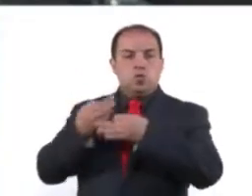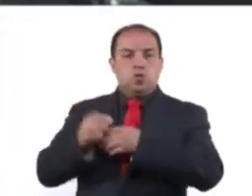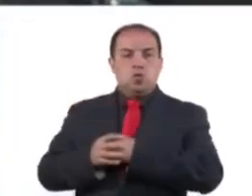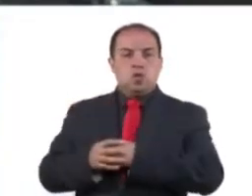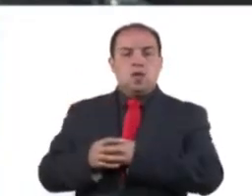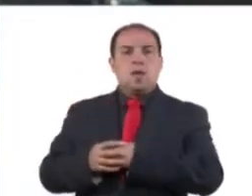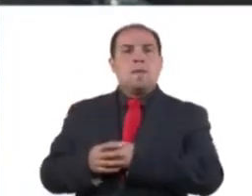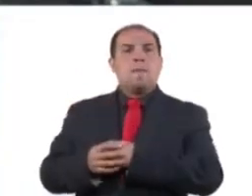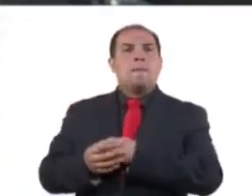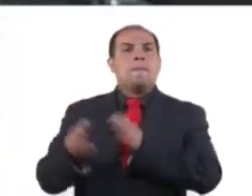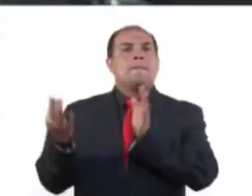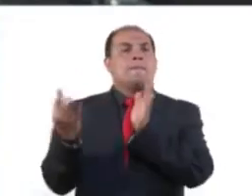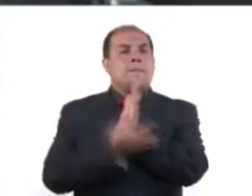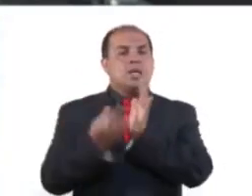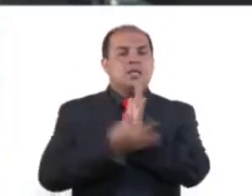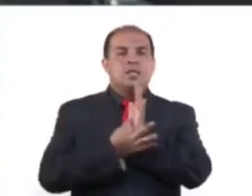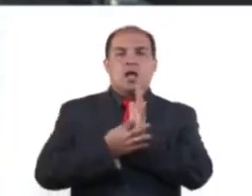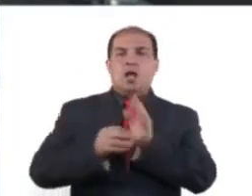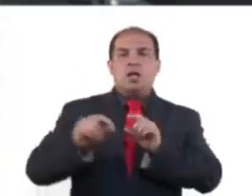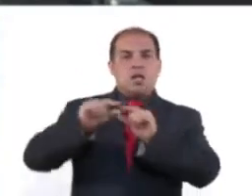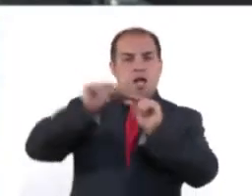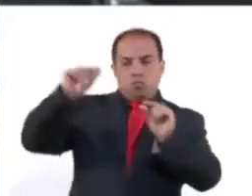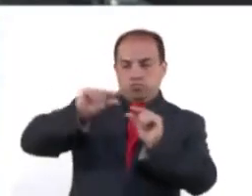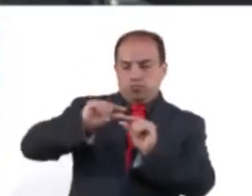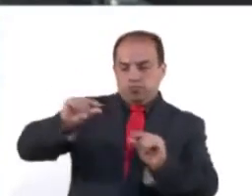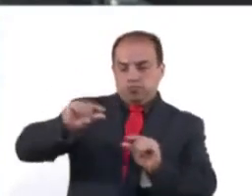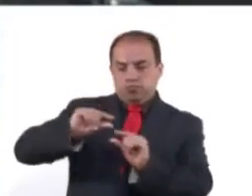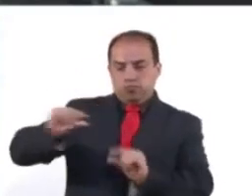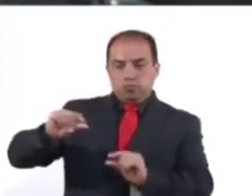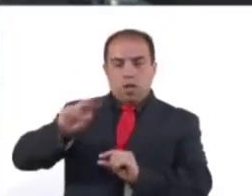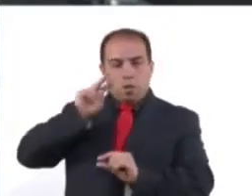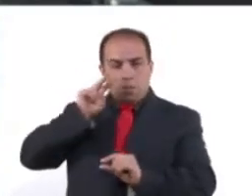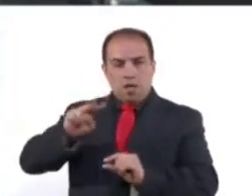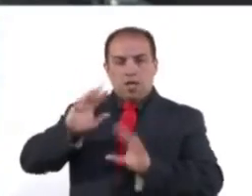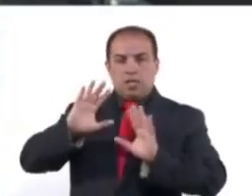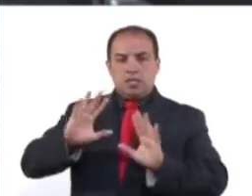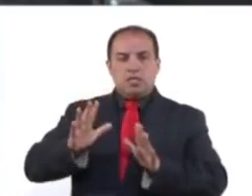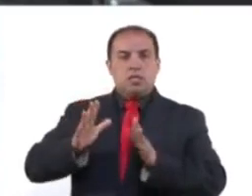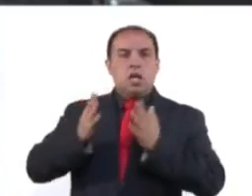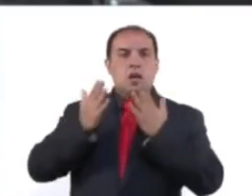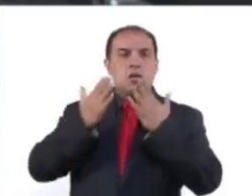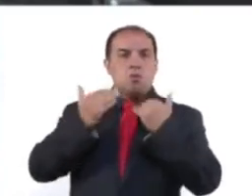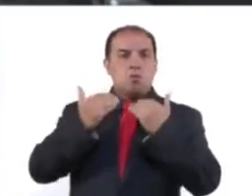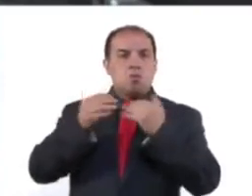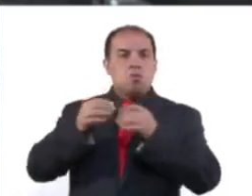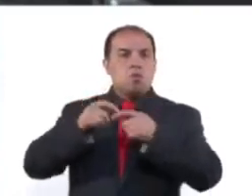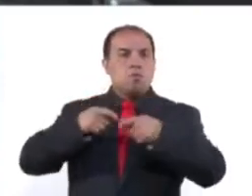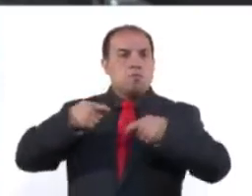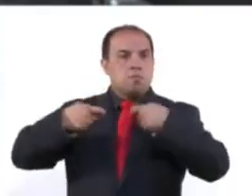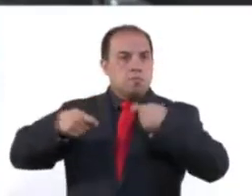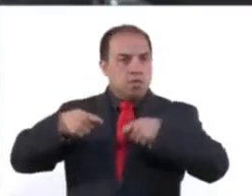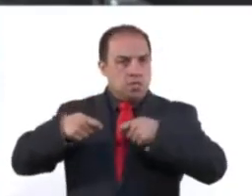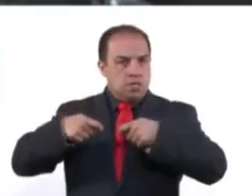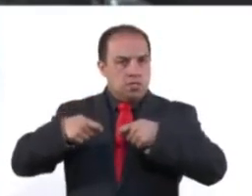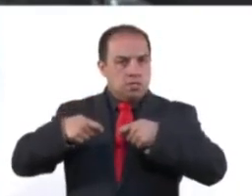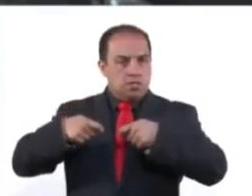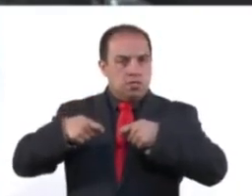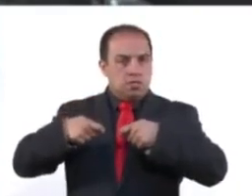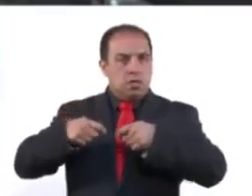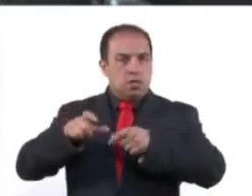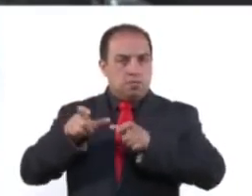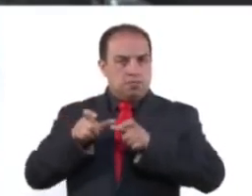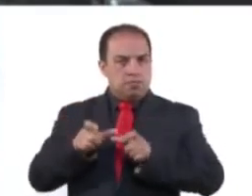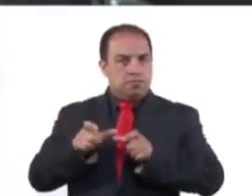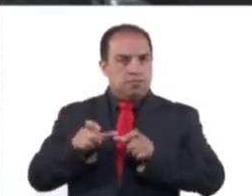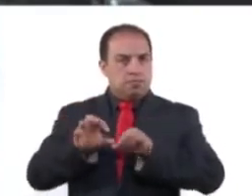placa donde va cada uno de estos cables. Aquí ya, los cables que se observan aquí ya perdieron su aislante de